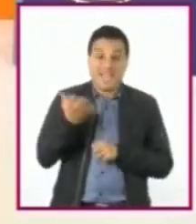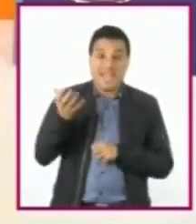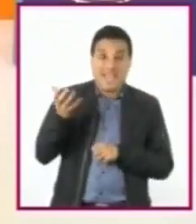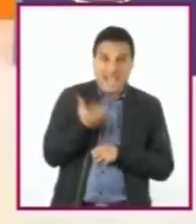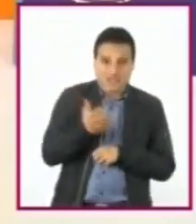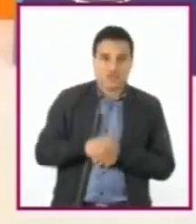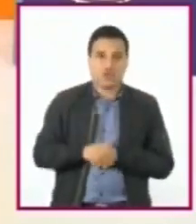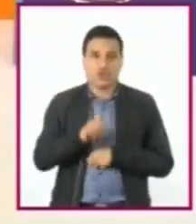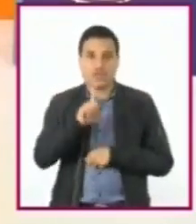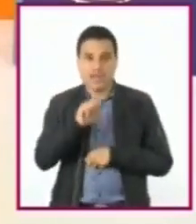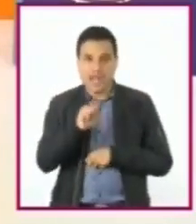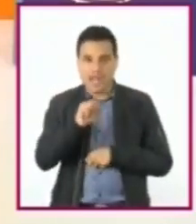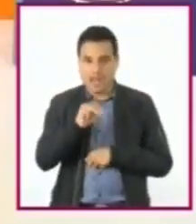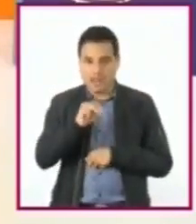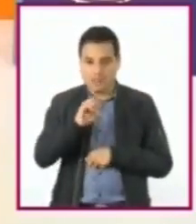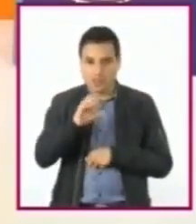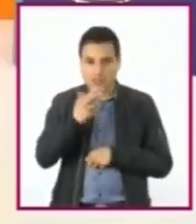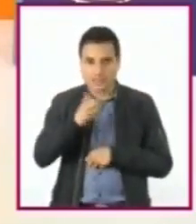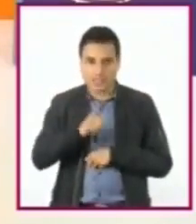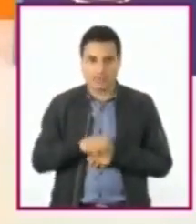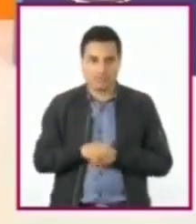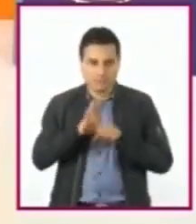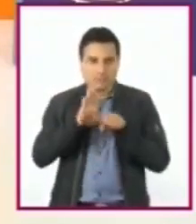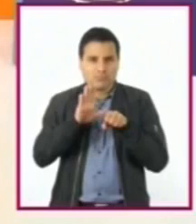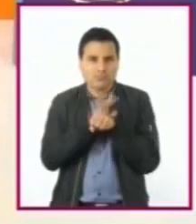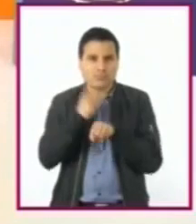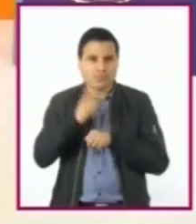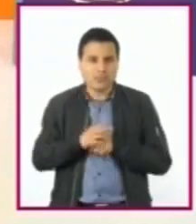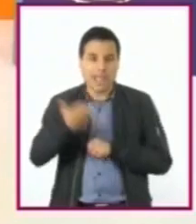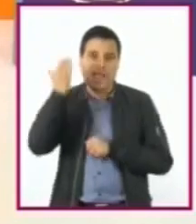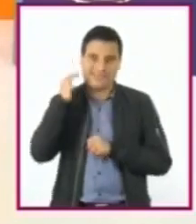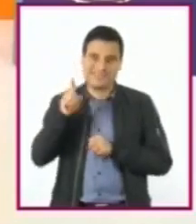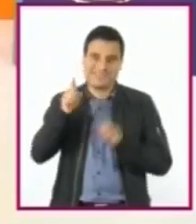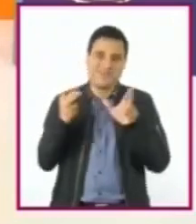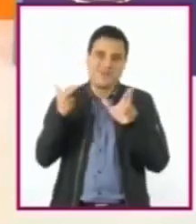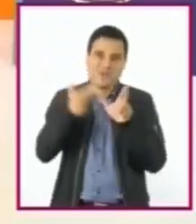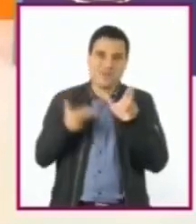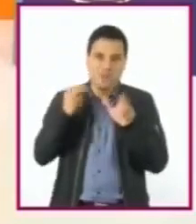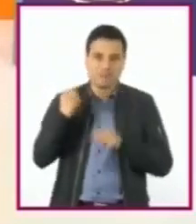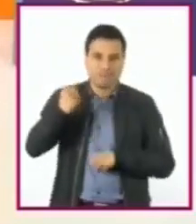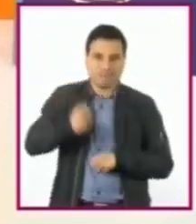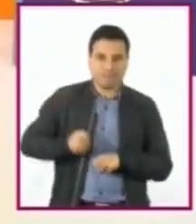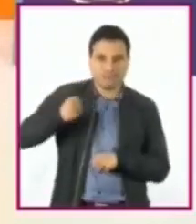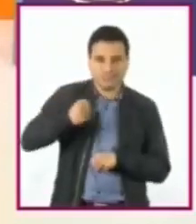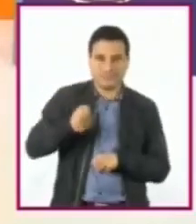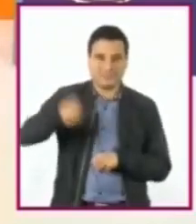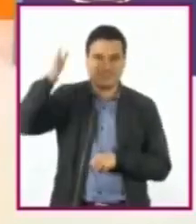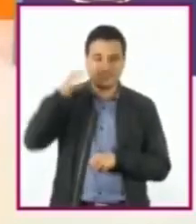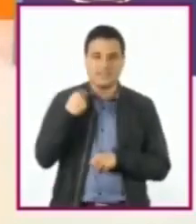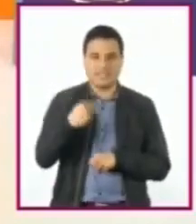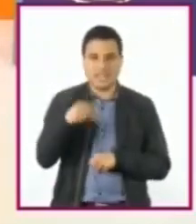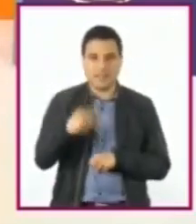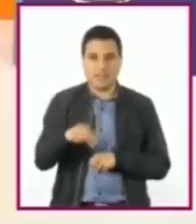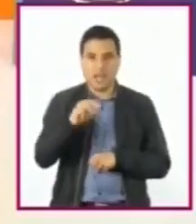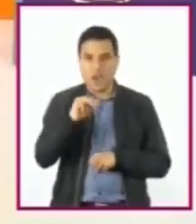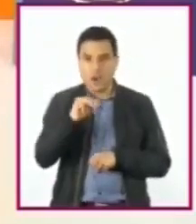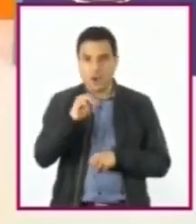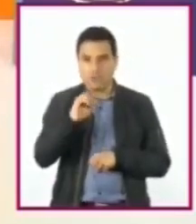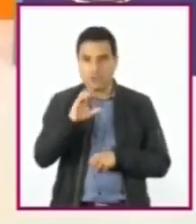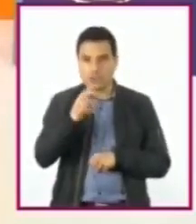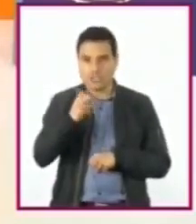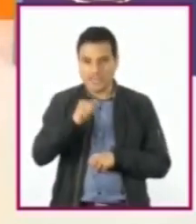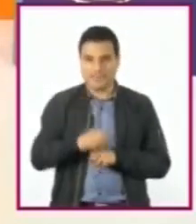ciudad haciendo alusión a la locomotora llamada La Mocha, que se desplazaba a 30 kilómetros por hora.